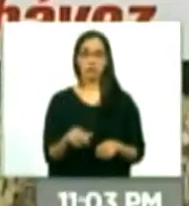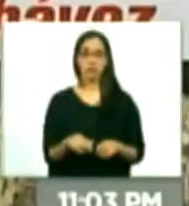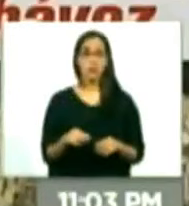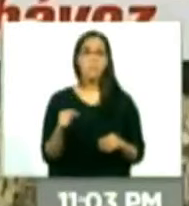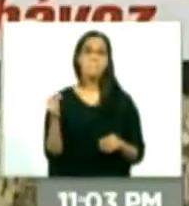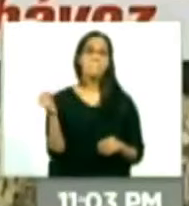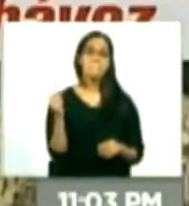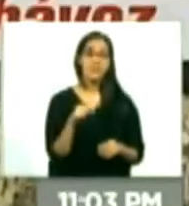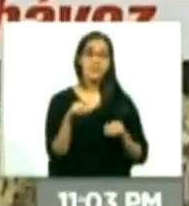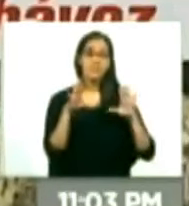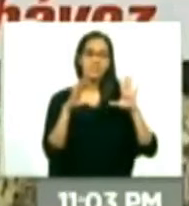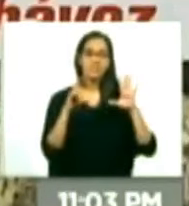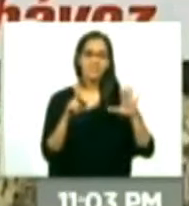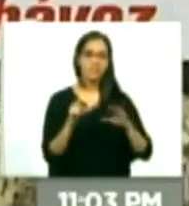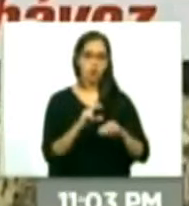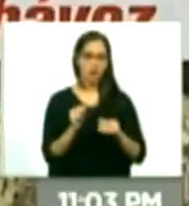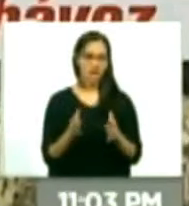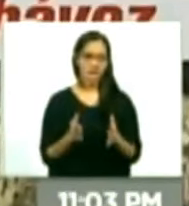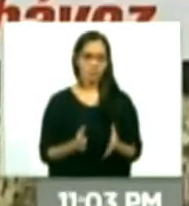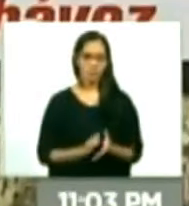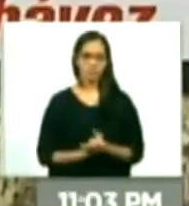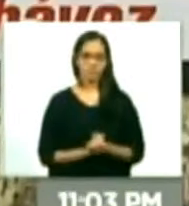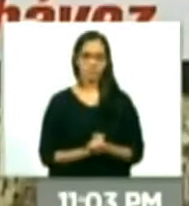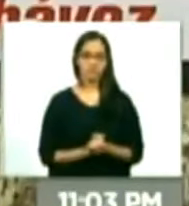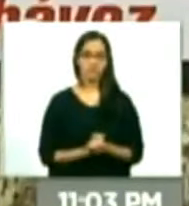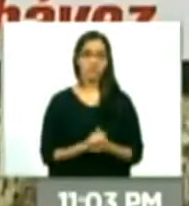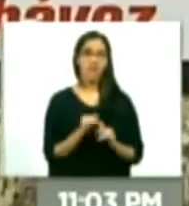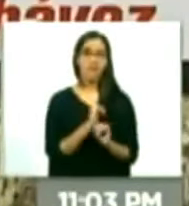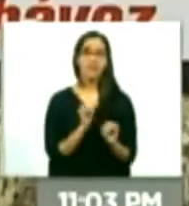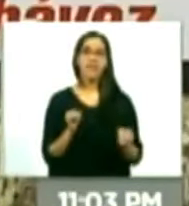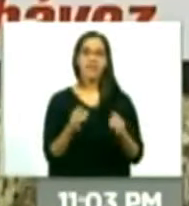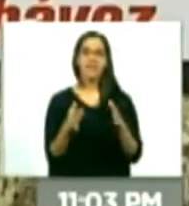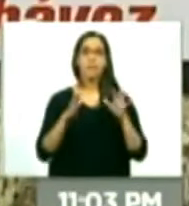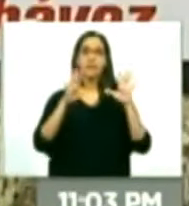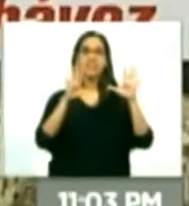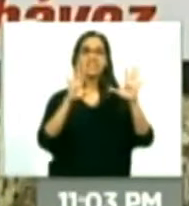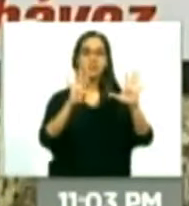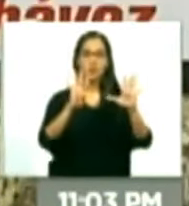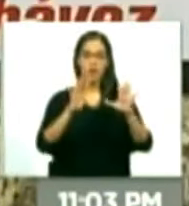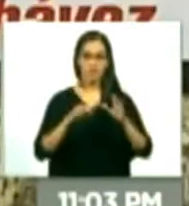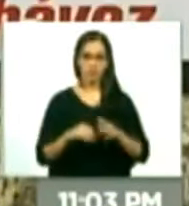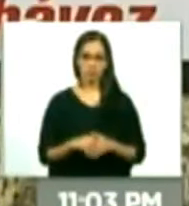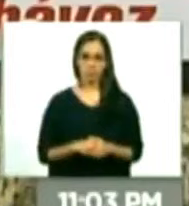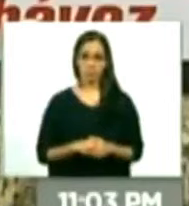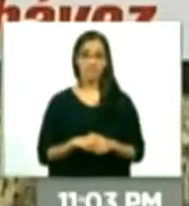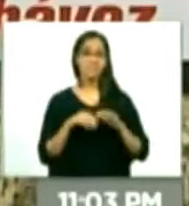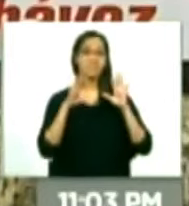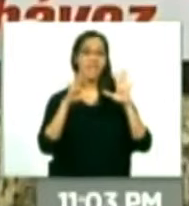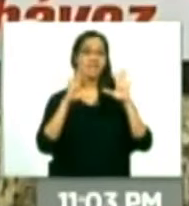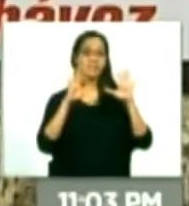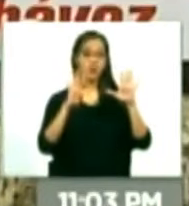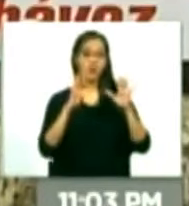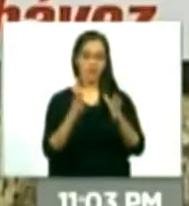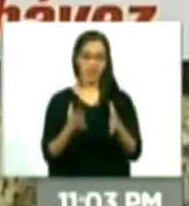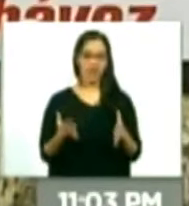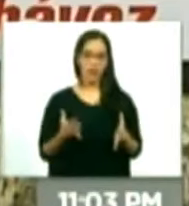de 17 no ganamos. Al final ganamos 19. 19 ganamos.